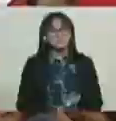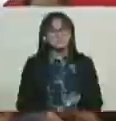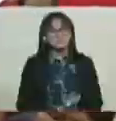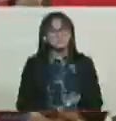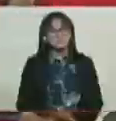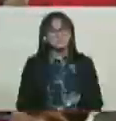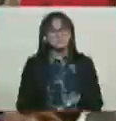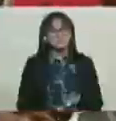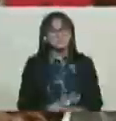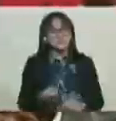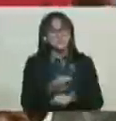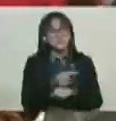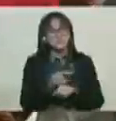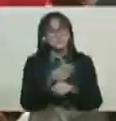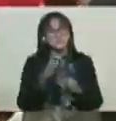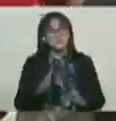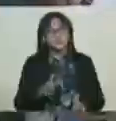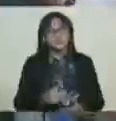gobernador